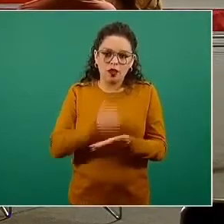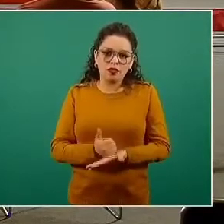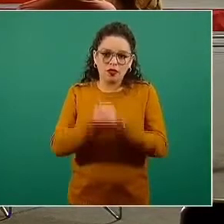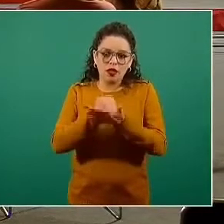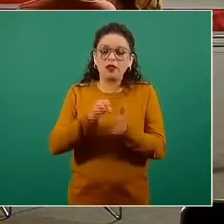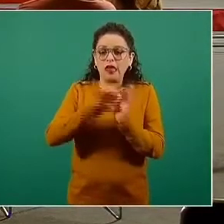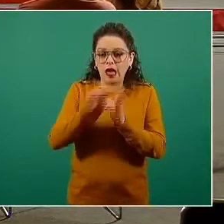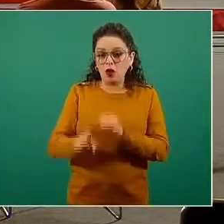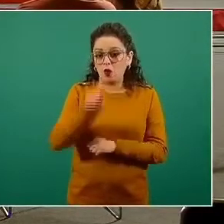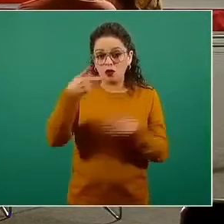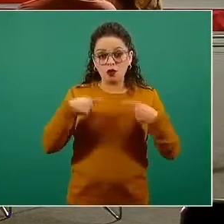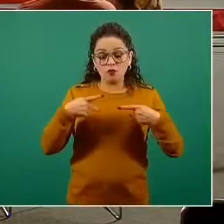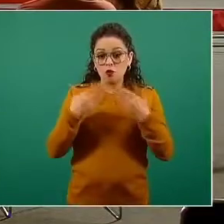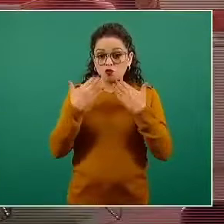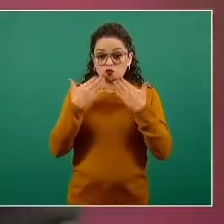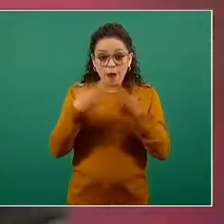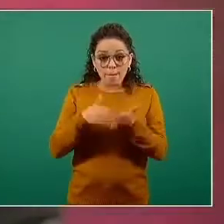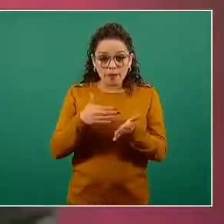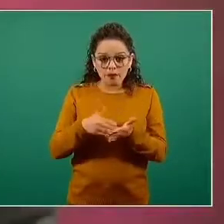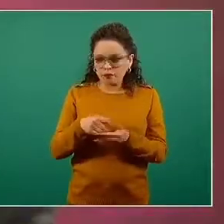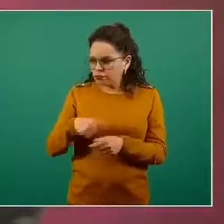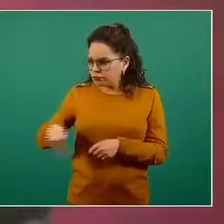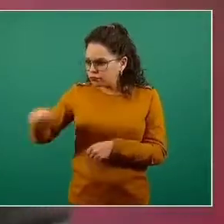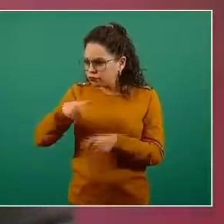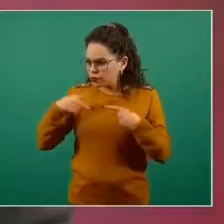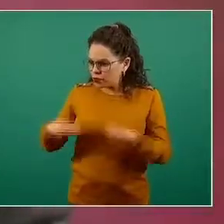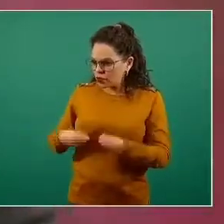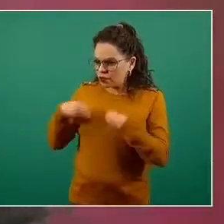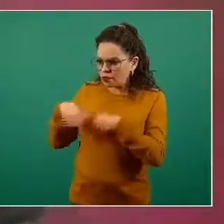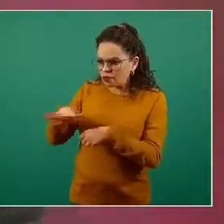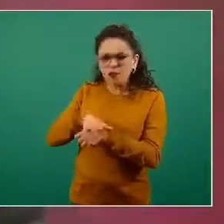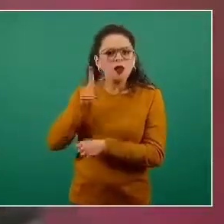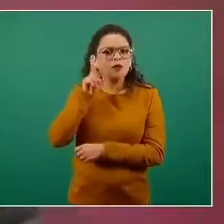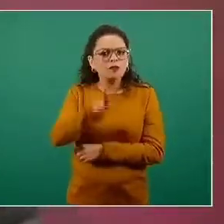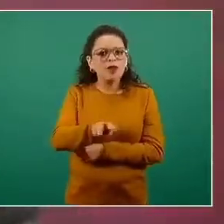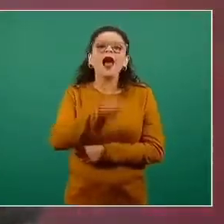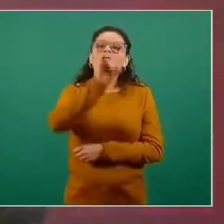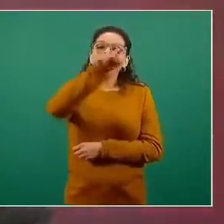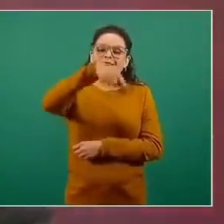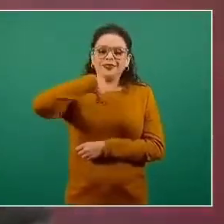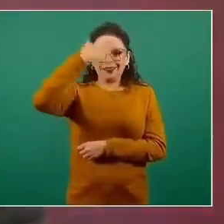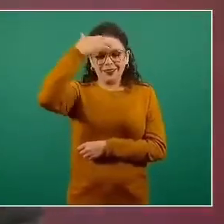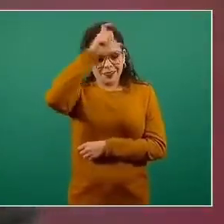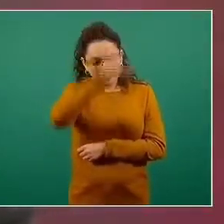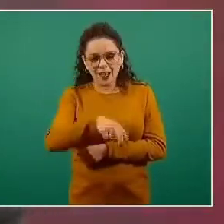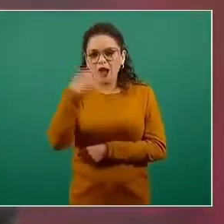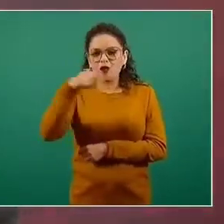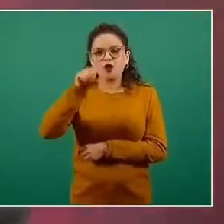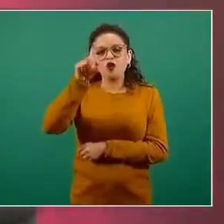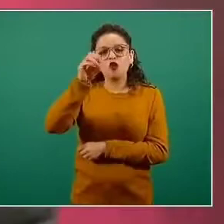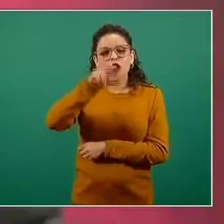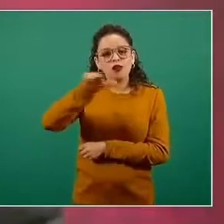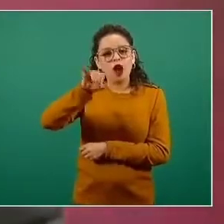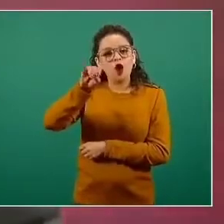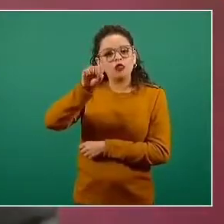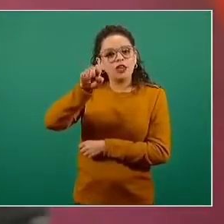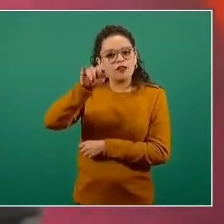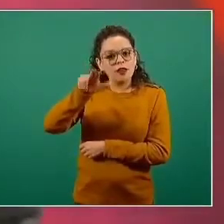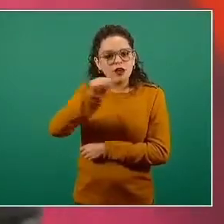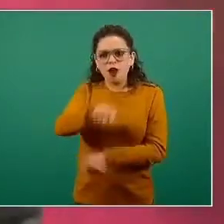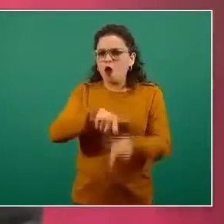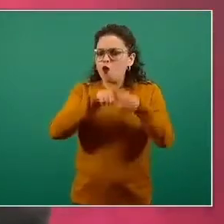tiene papeles, la comunidad la reconozca y diga, claro, es doña Josefina, vive en esa casa desde hace 48